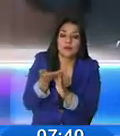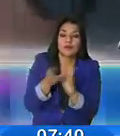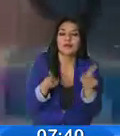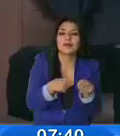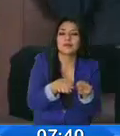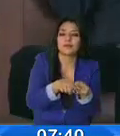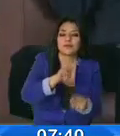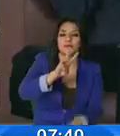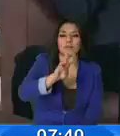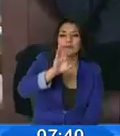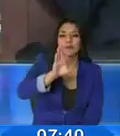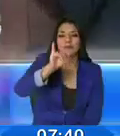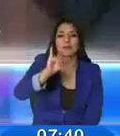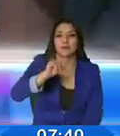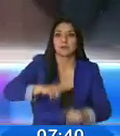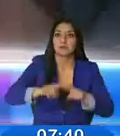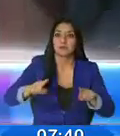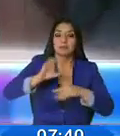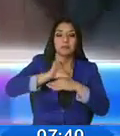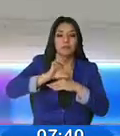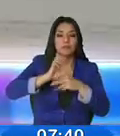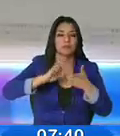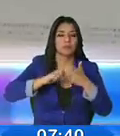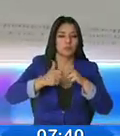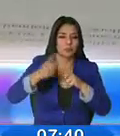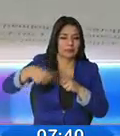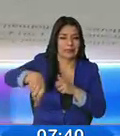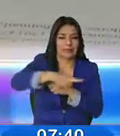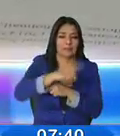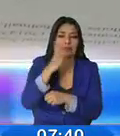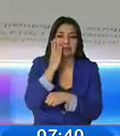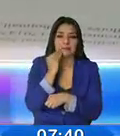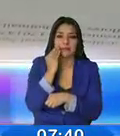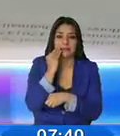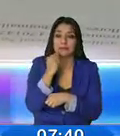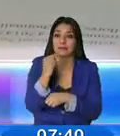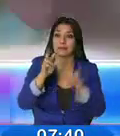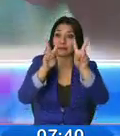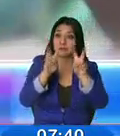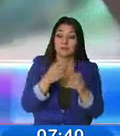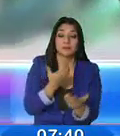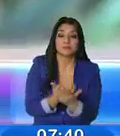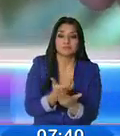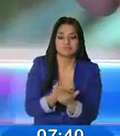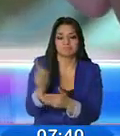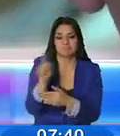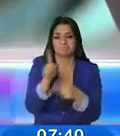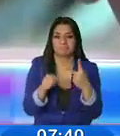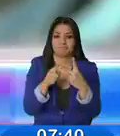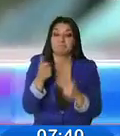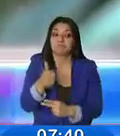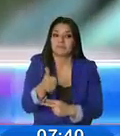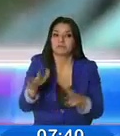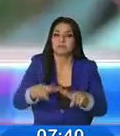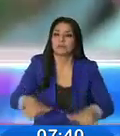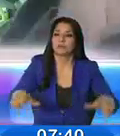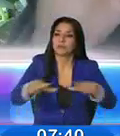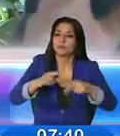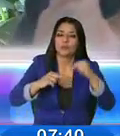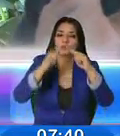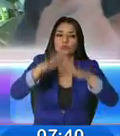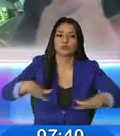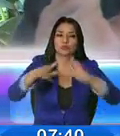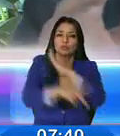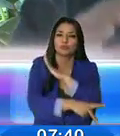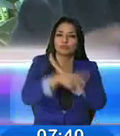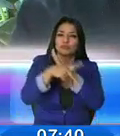Sin embargo, el verdadero problema para el país, según indican los entendidos, no solo estaría en los temas económicos, sino en la propia infraestructura petrolera. Se